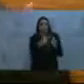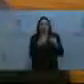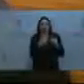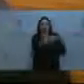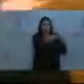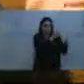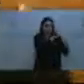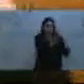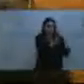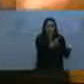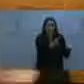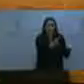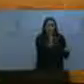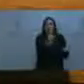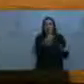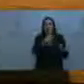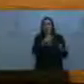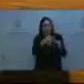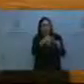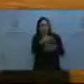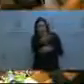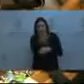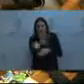grupo parlamentario y en esta ocasión también el resto de la Cámara.